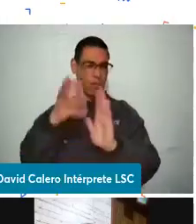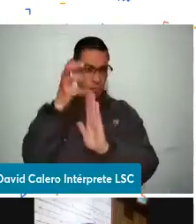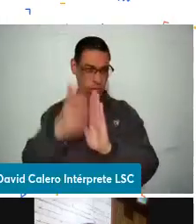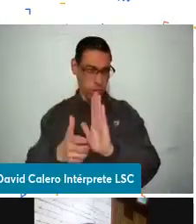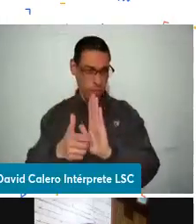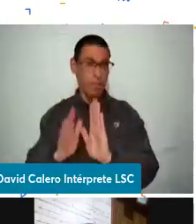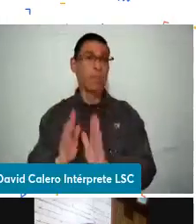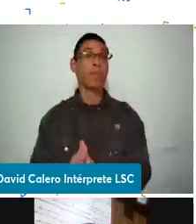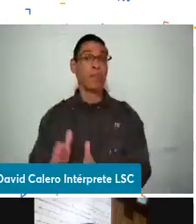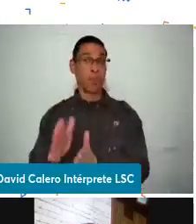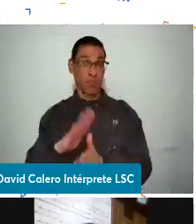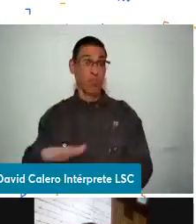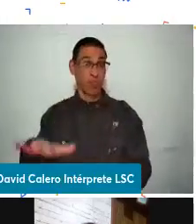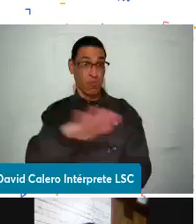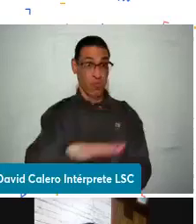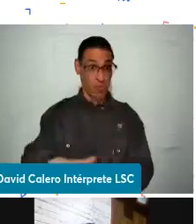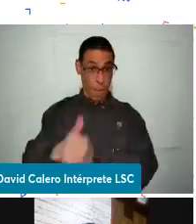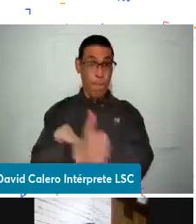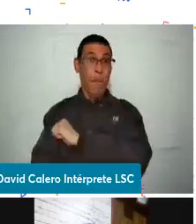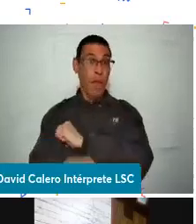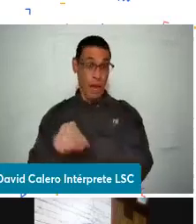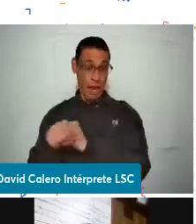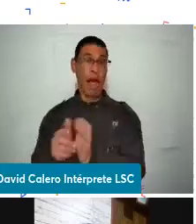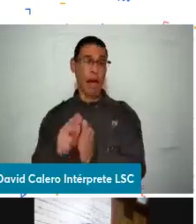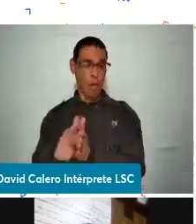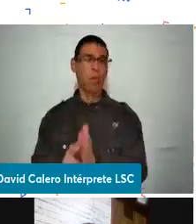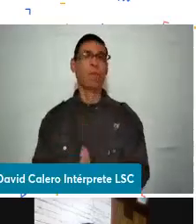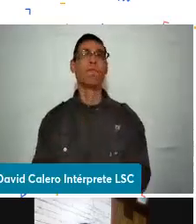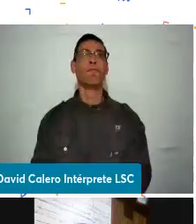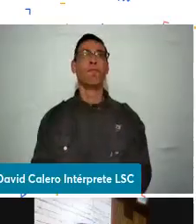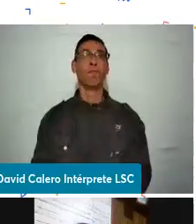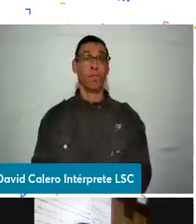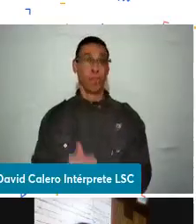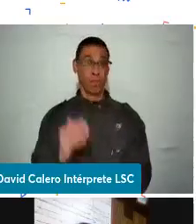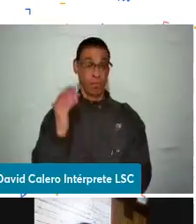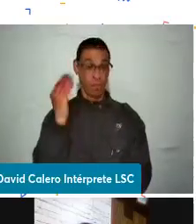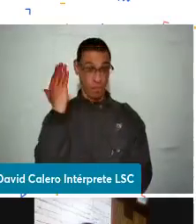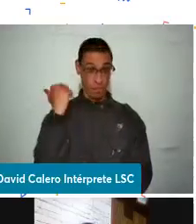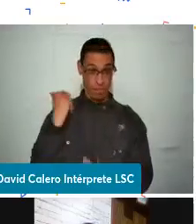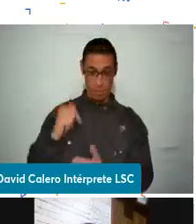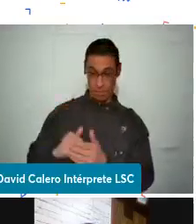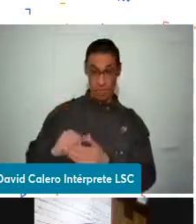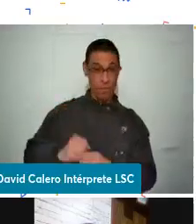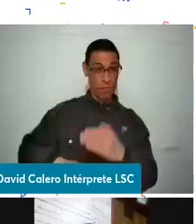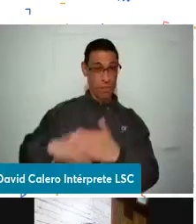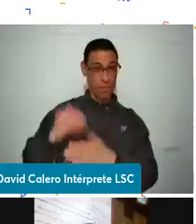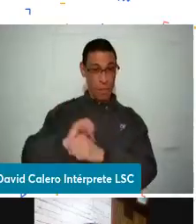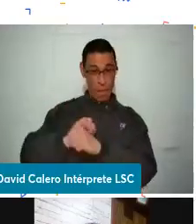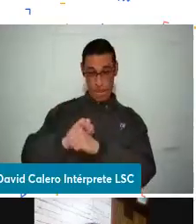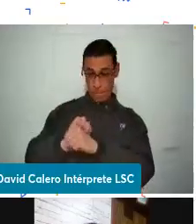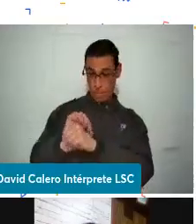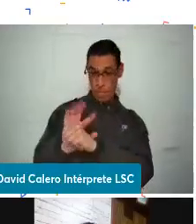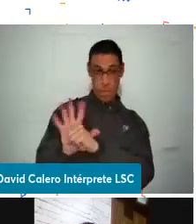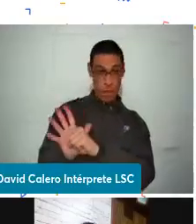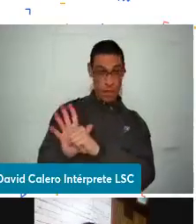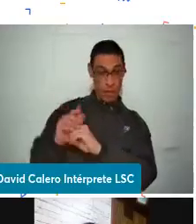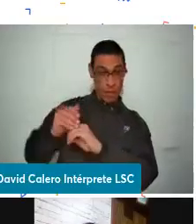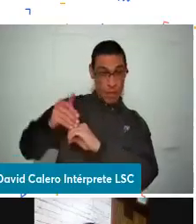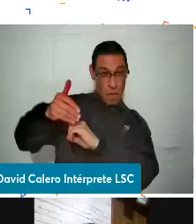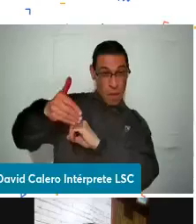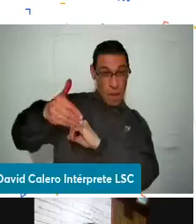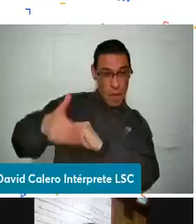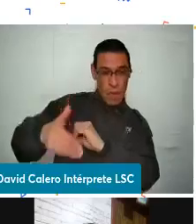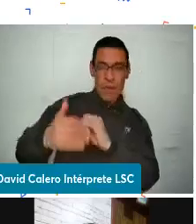incluso. Después de la época de pandemia, que es cuando todos empezamos a verificar todo este tipo